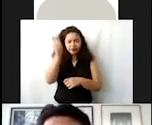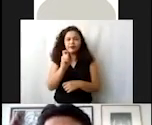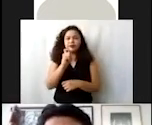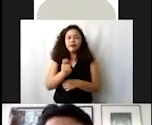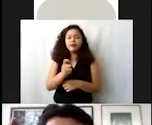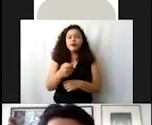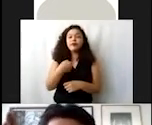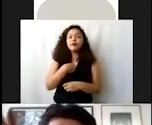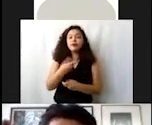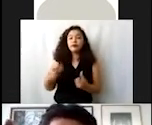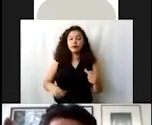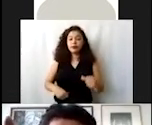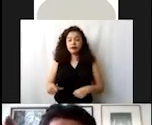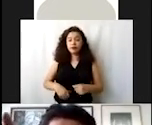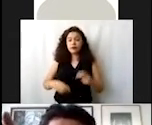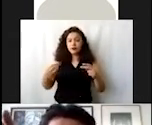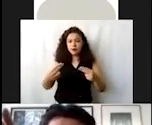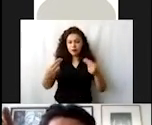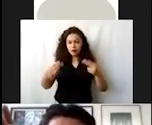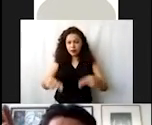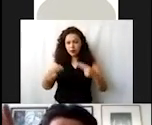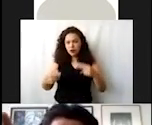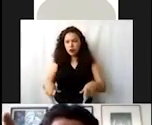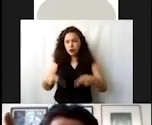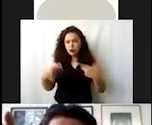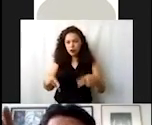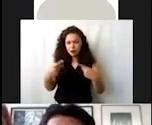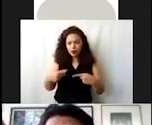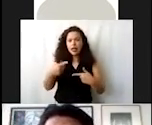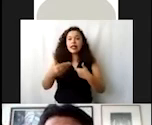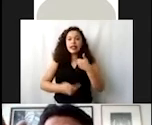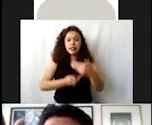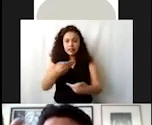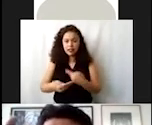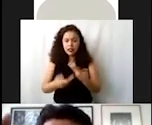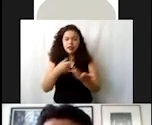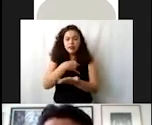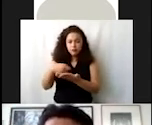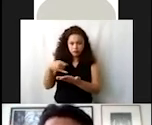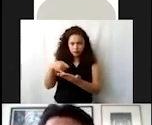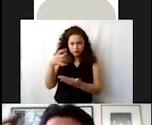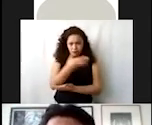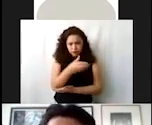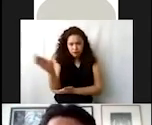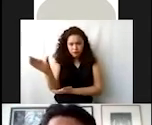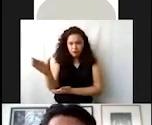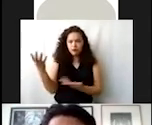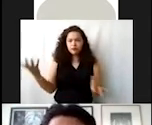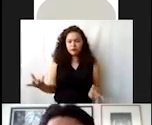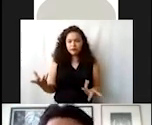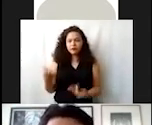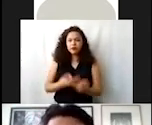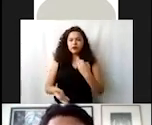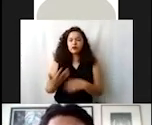llevo actividades de comercio, de servicio, de agricultura o de todas las del sector